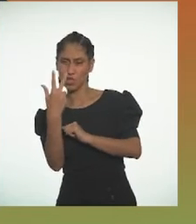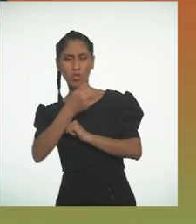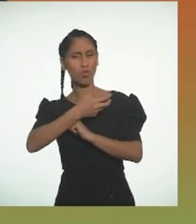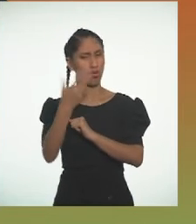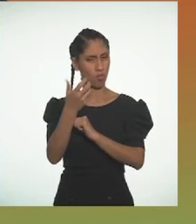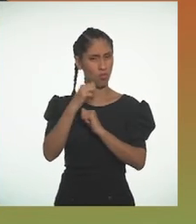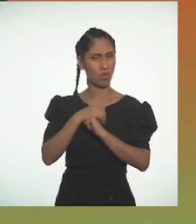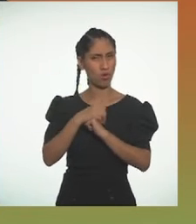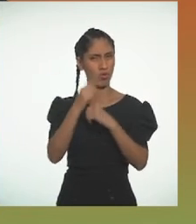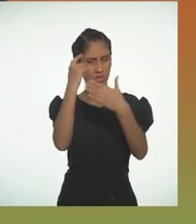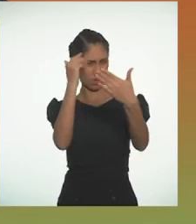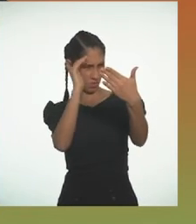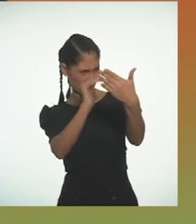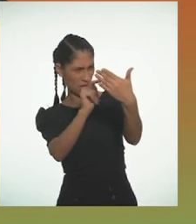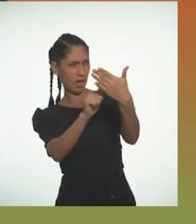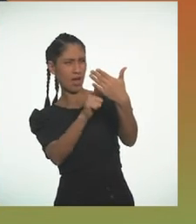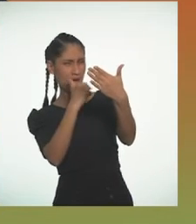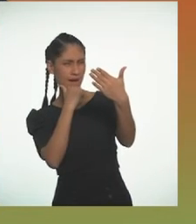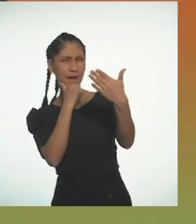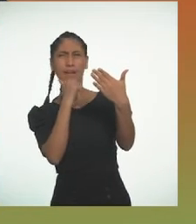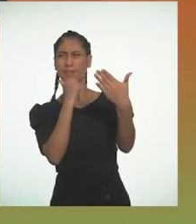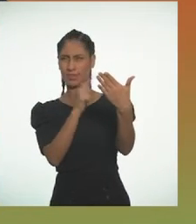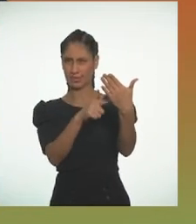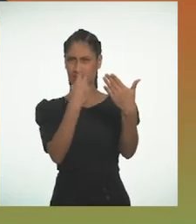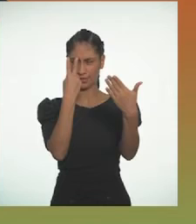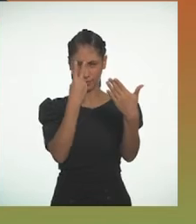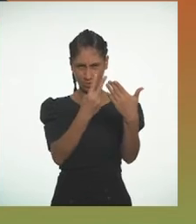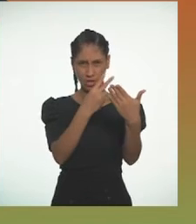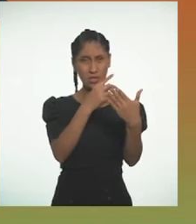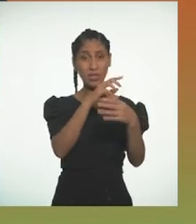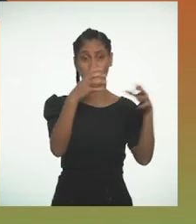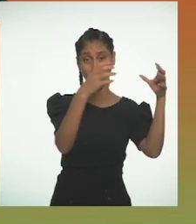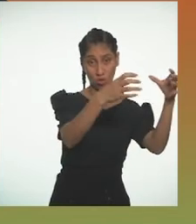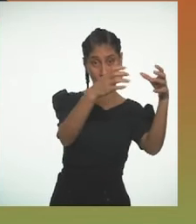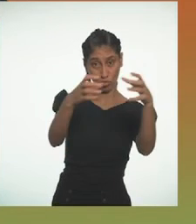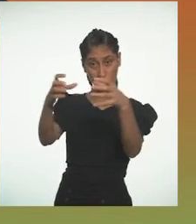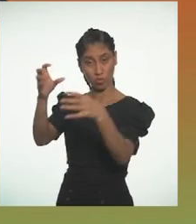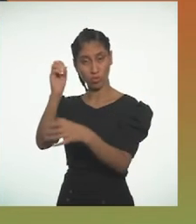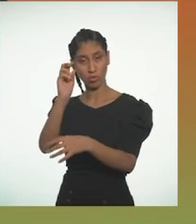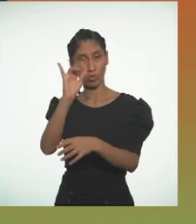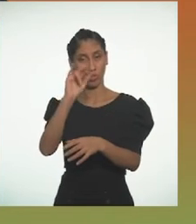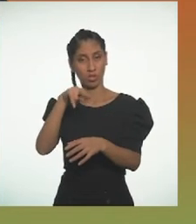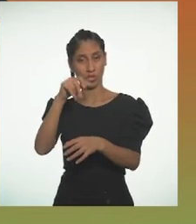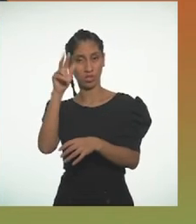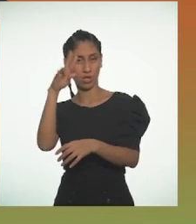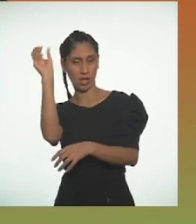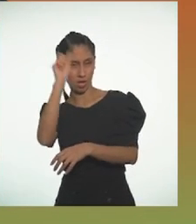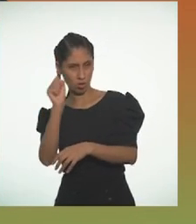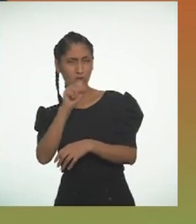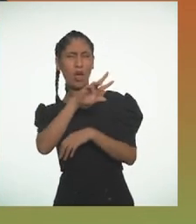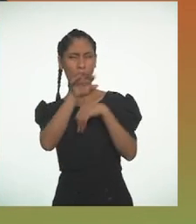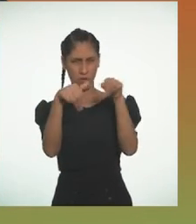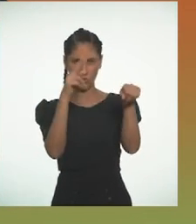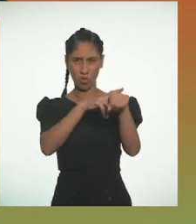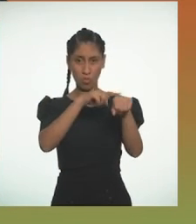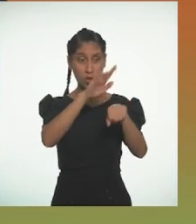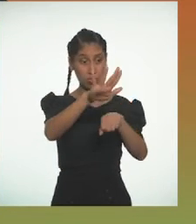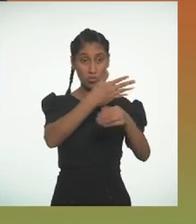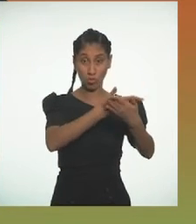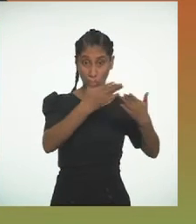1933, reconoce la existencia legal de los pueblos originarios y se respeta su